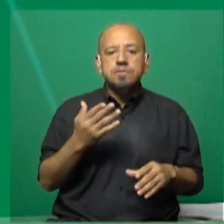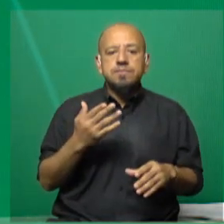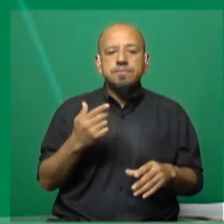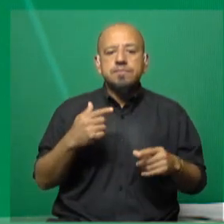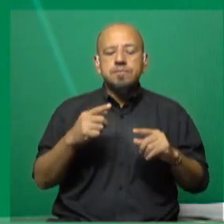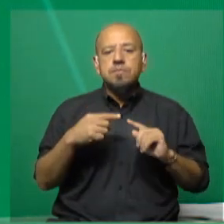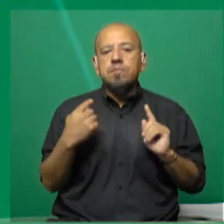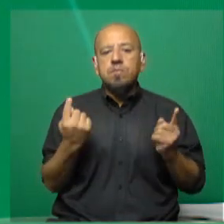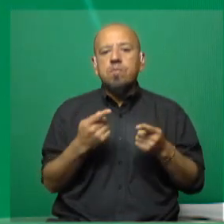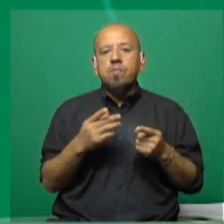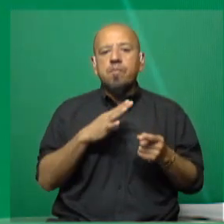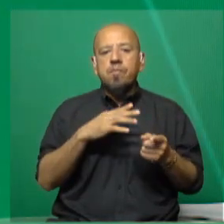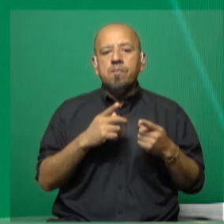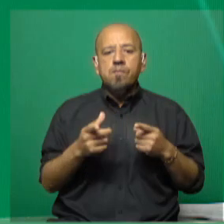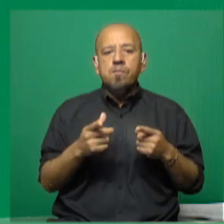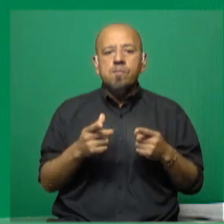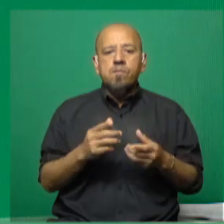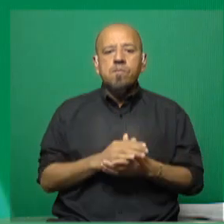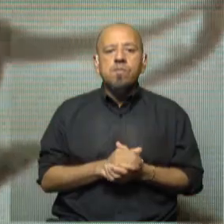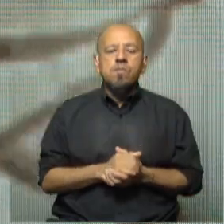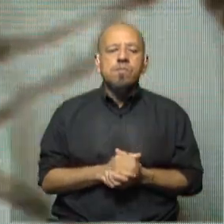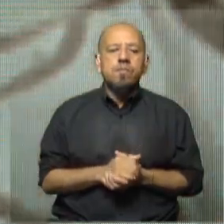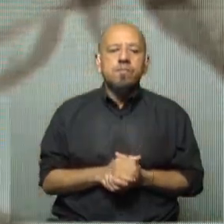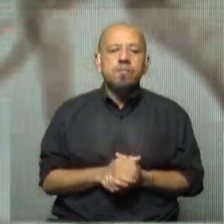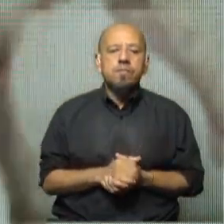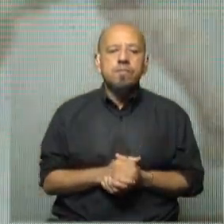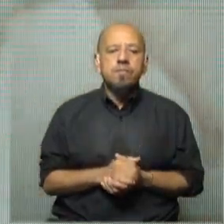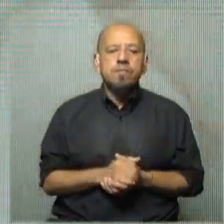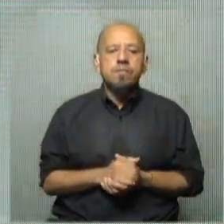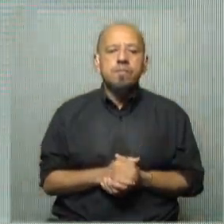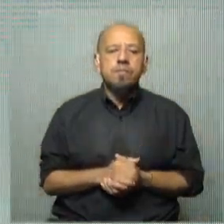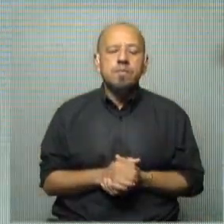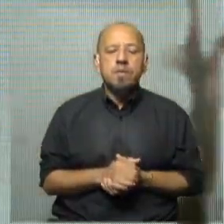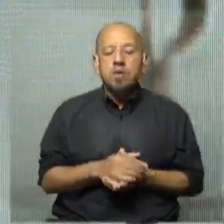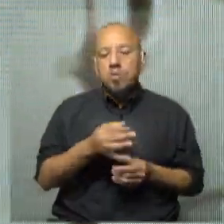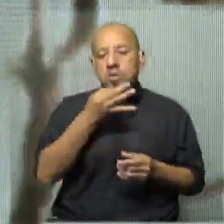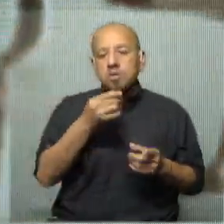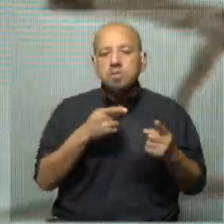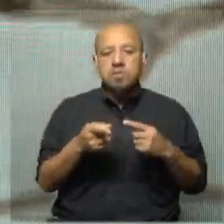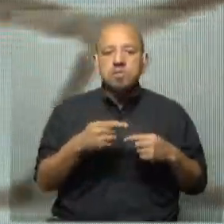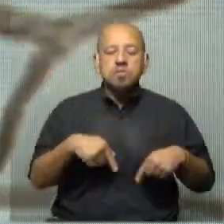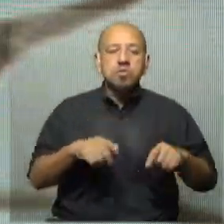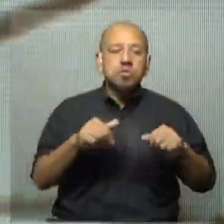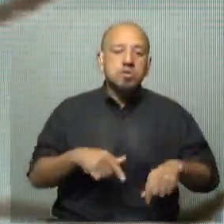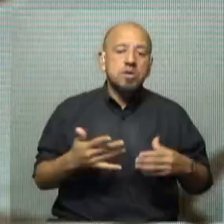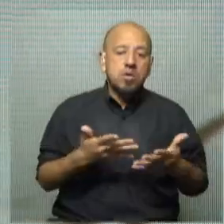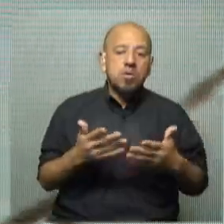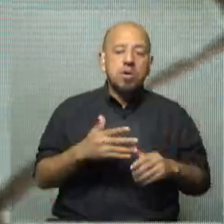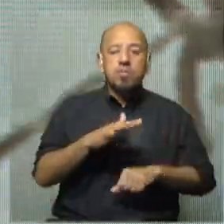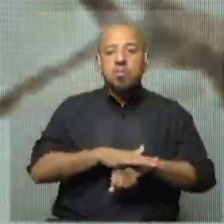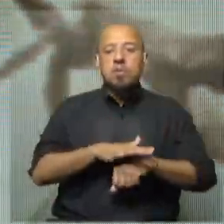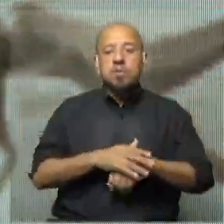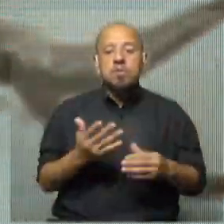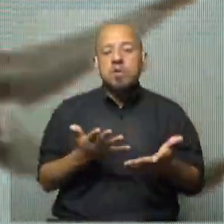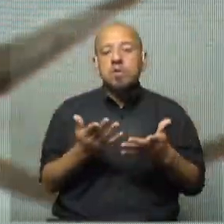fenómenos climáticos que determinaron la emergencia agropecuaria? Bueno, estos tienen que ver, como decíamos anteriormente, son impactos actuales y a futuros. Por ejemplo,